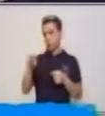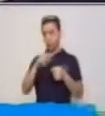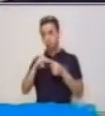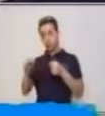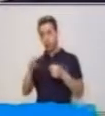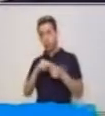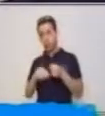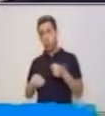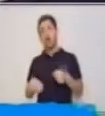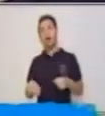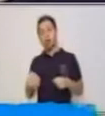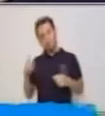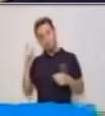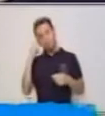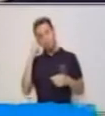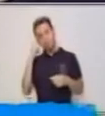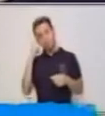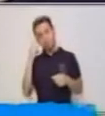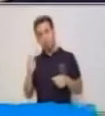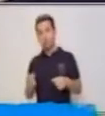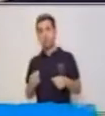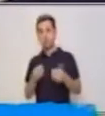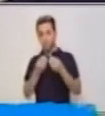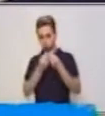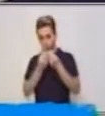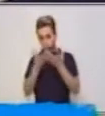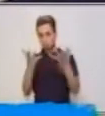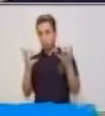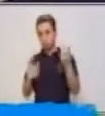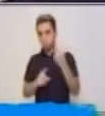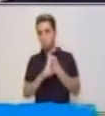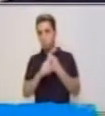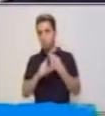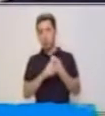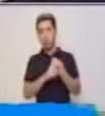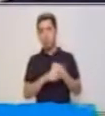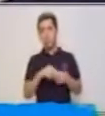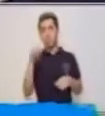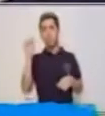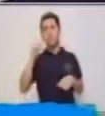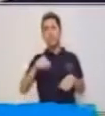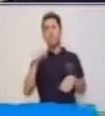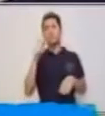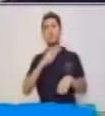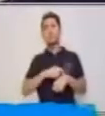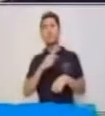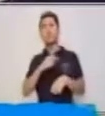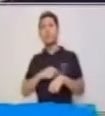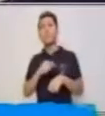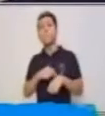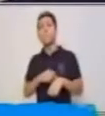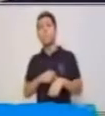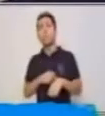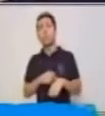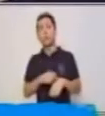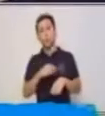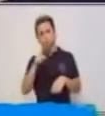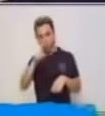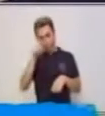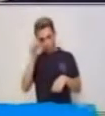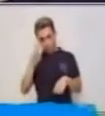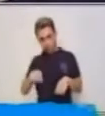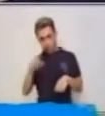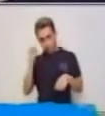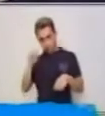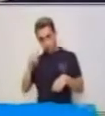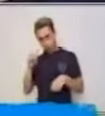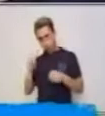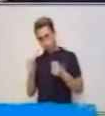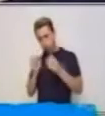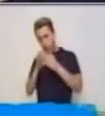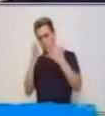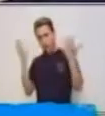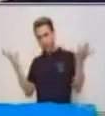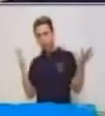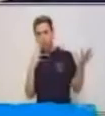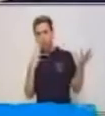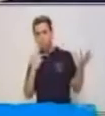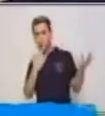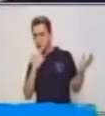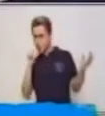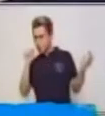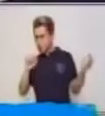Resolvamos el problema. En este tiempo en el que estamos viviendo, ¿conviene o no conviene que lo hagamos?